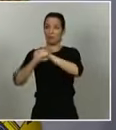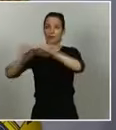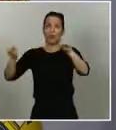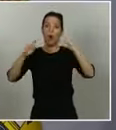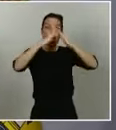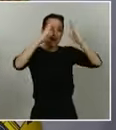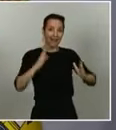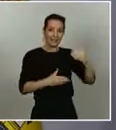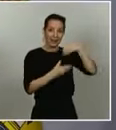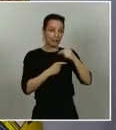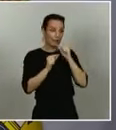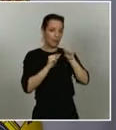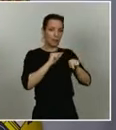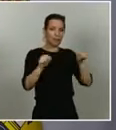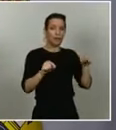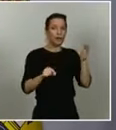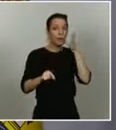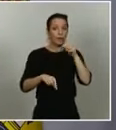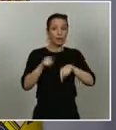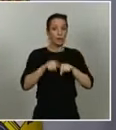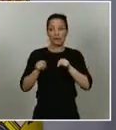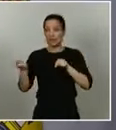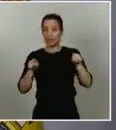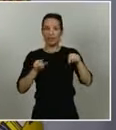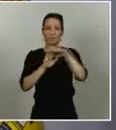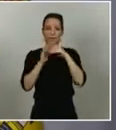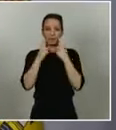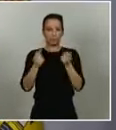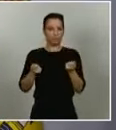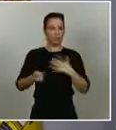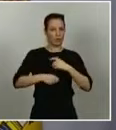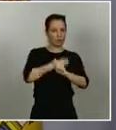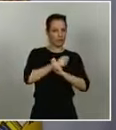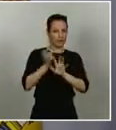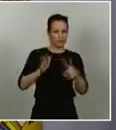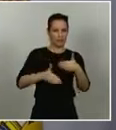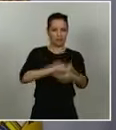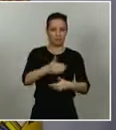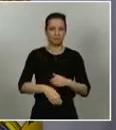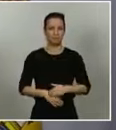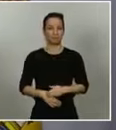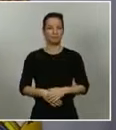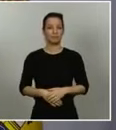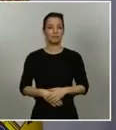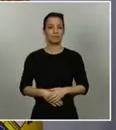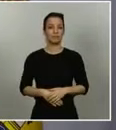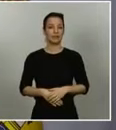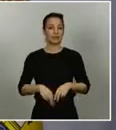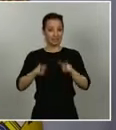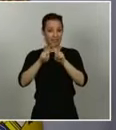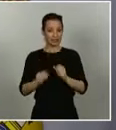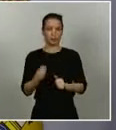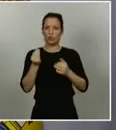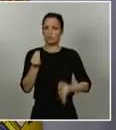pueden definir una estrategia. Finalizo mis consideraciones en torno a que este trabajo siempre estuvo presidido por todas